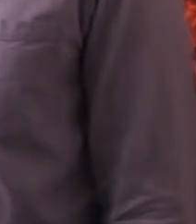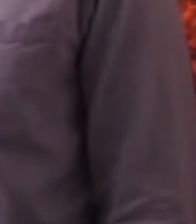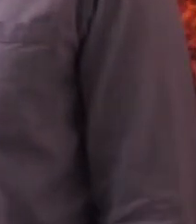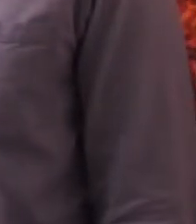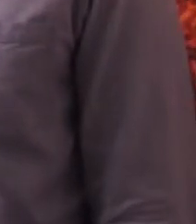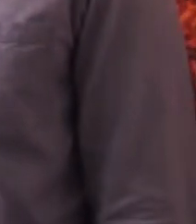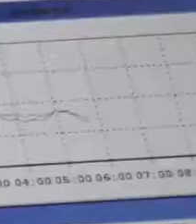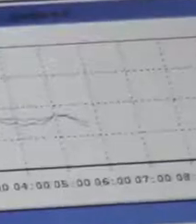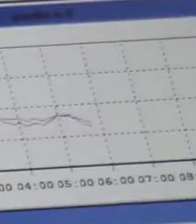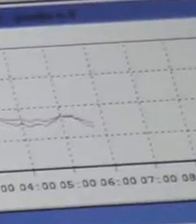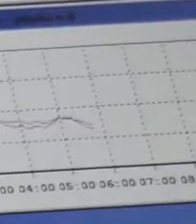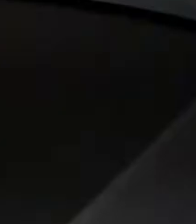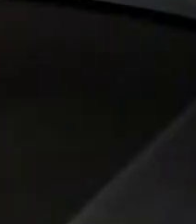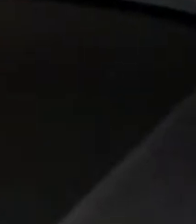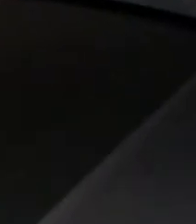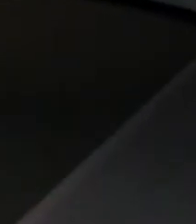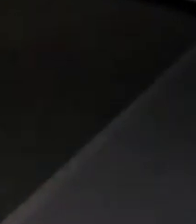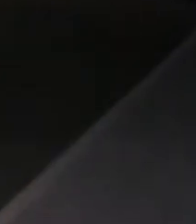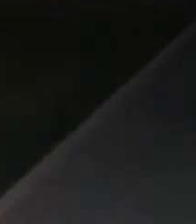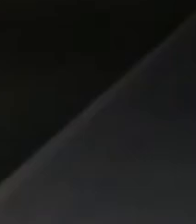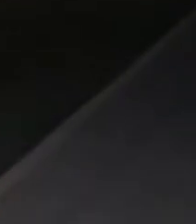llamadas zonas de entrenamiento.